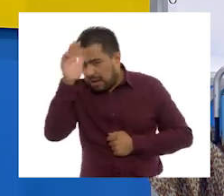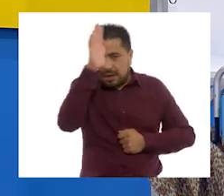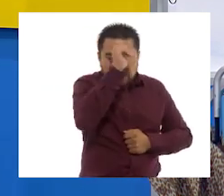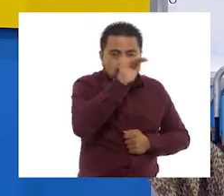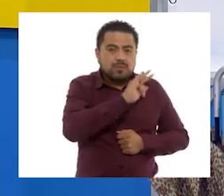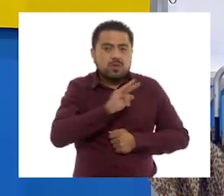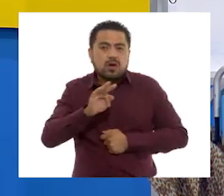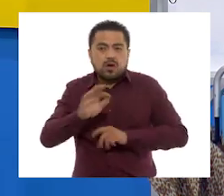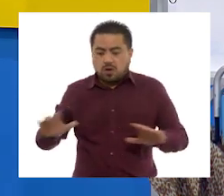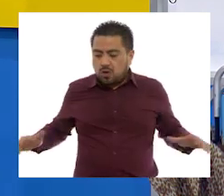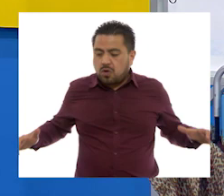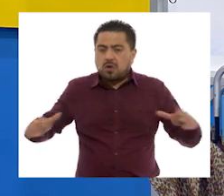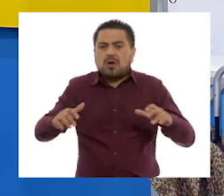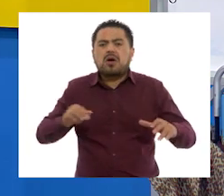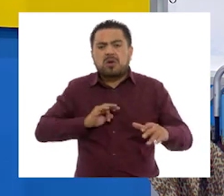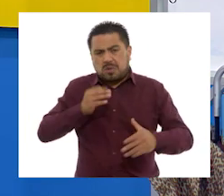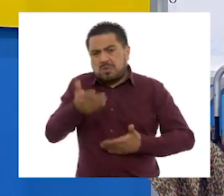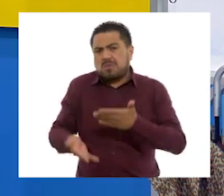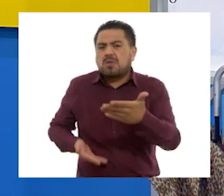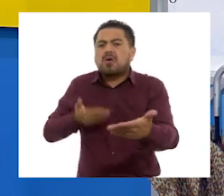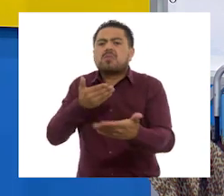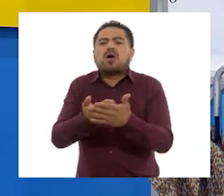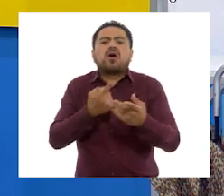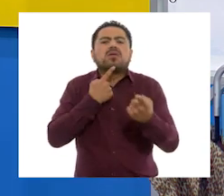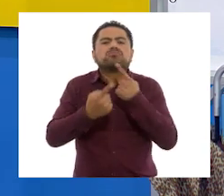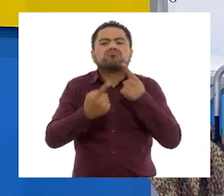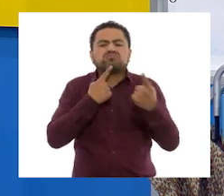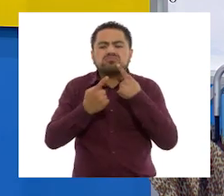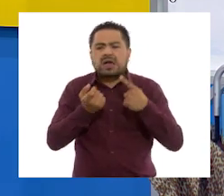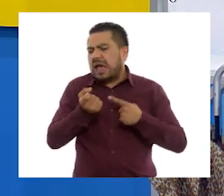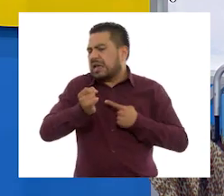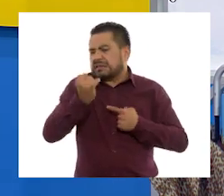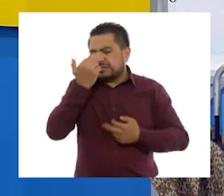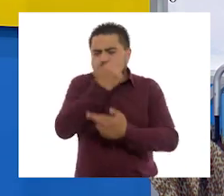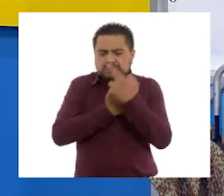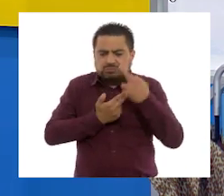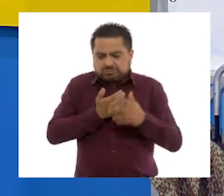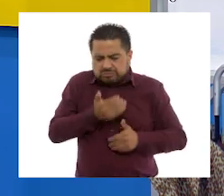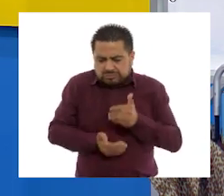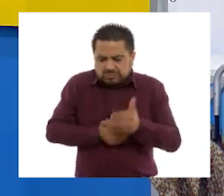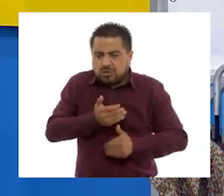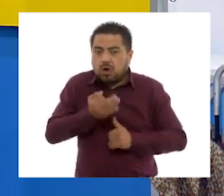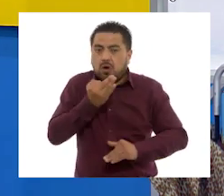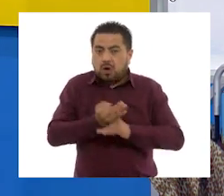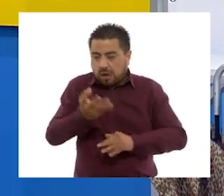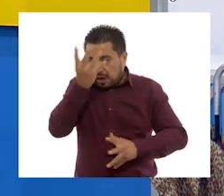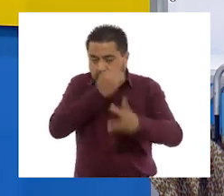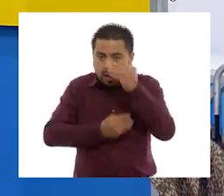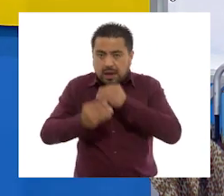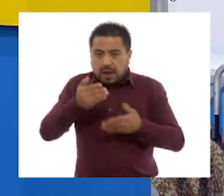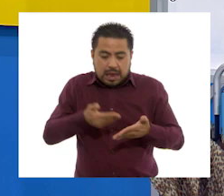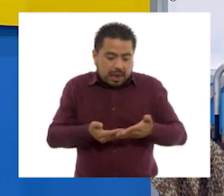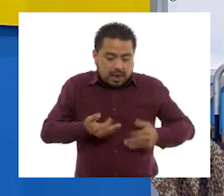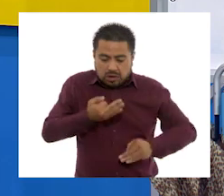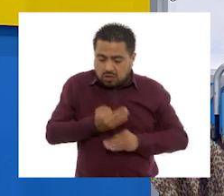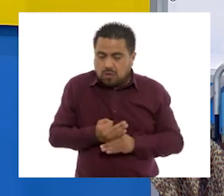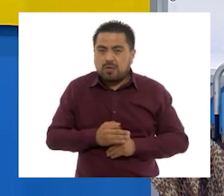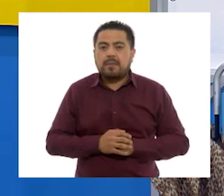en conjunto, les propongo que dialoguemos y así revisamos paso por paso lo que hemos aprendido hasta este